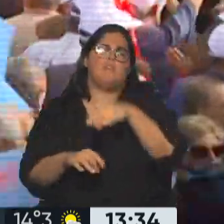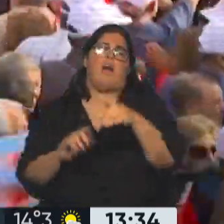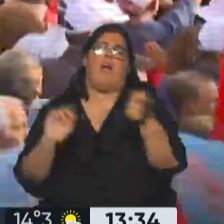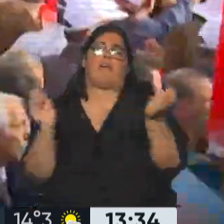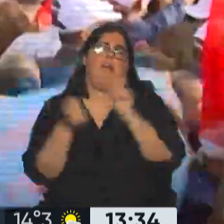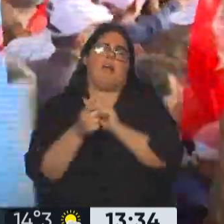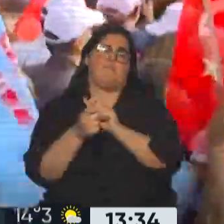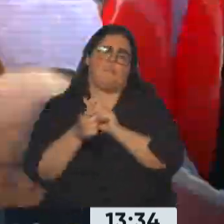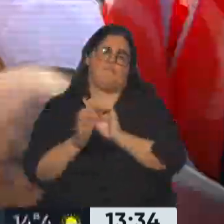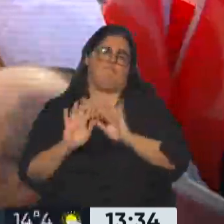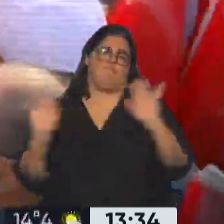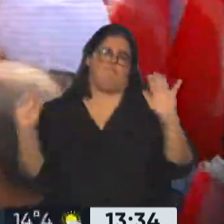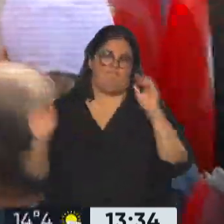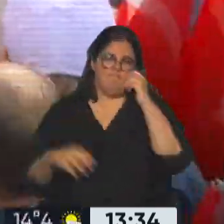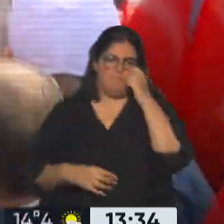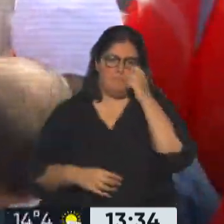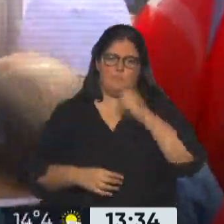alejado.